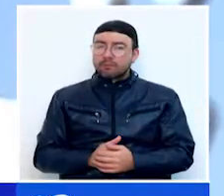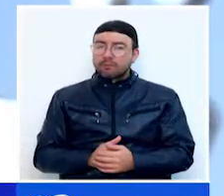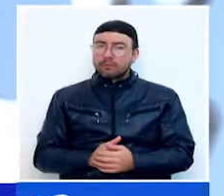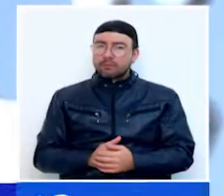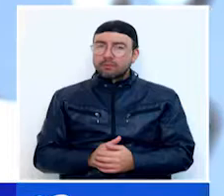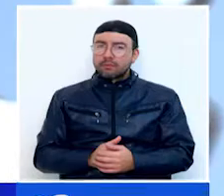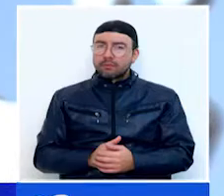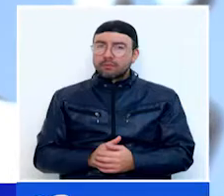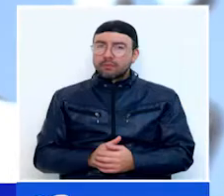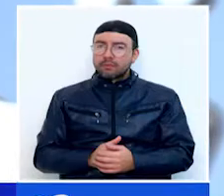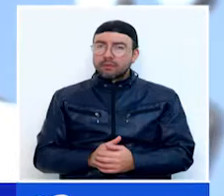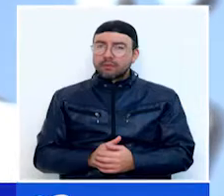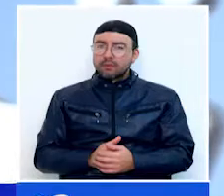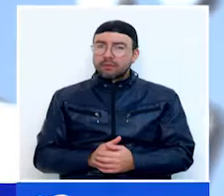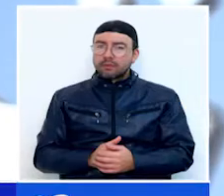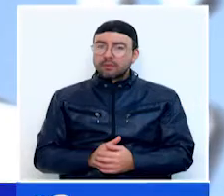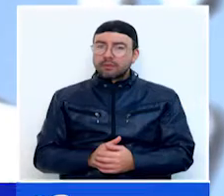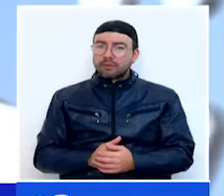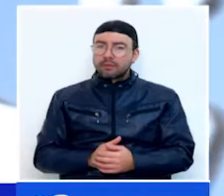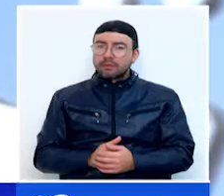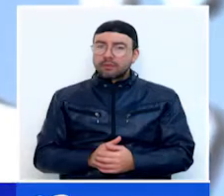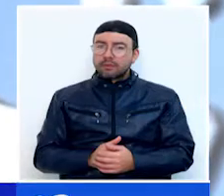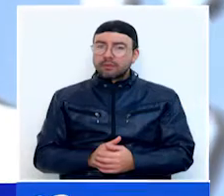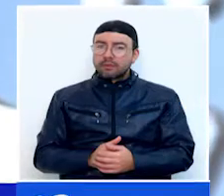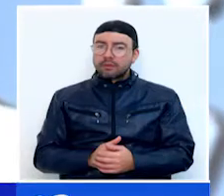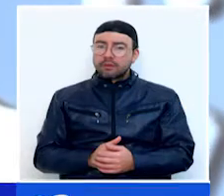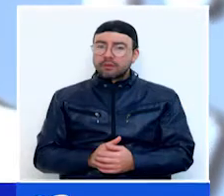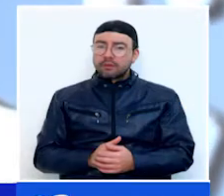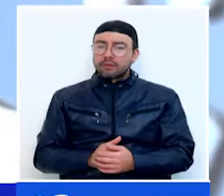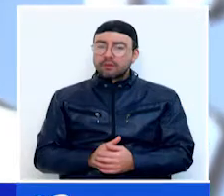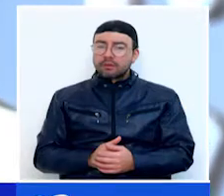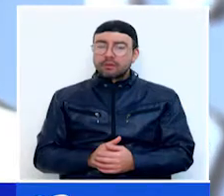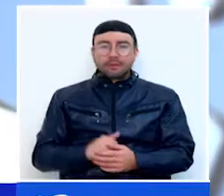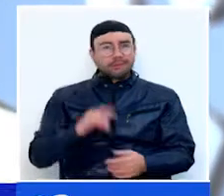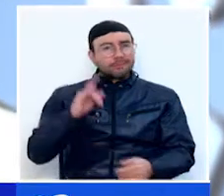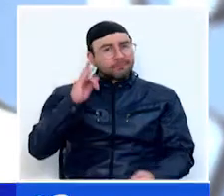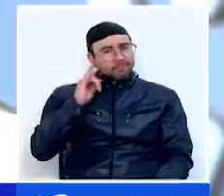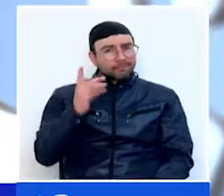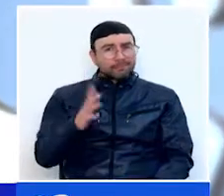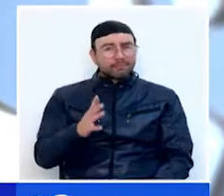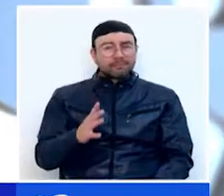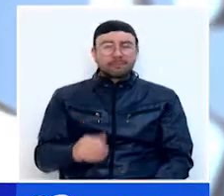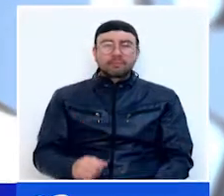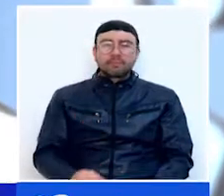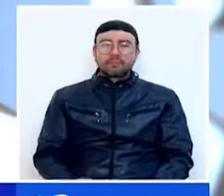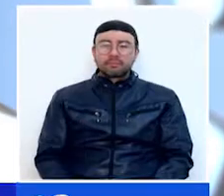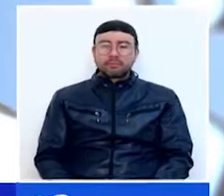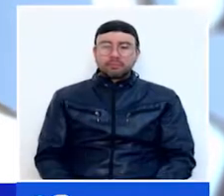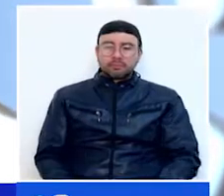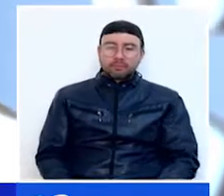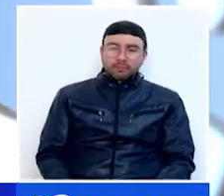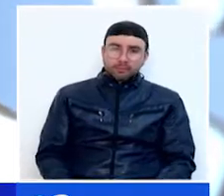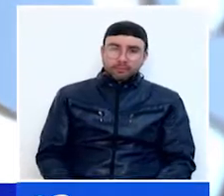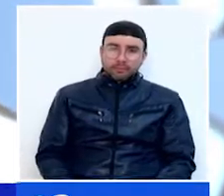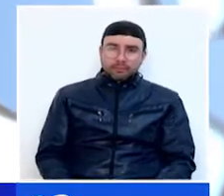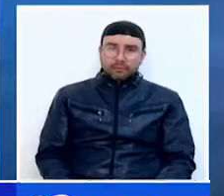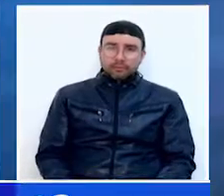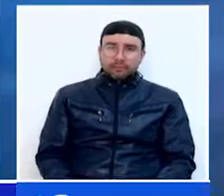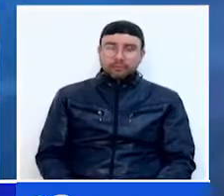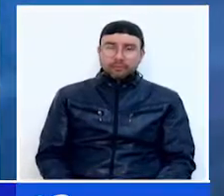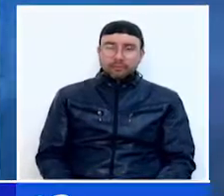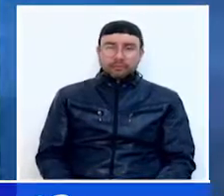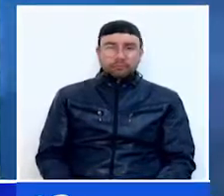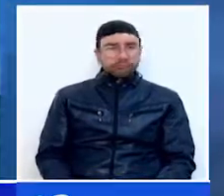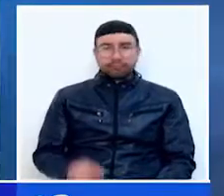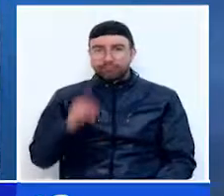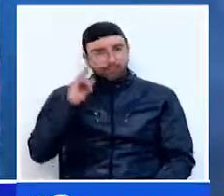ofreció, tenía un changón en la camioneta y una nueve. Y que tenemos que no pasar, o si no, él que hacía lo que da la gana.